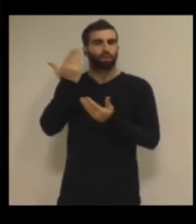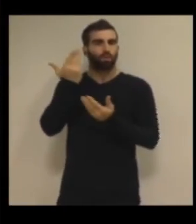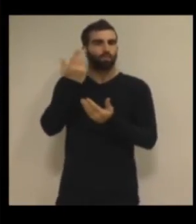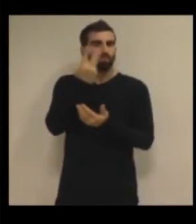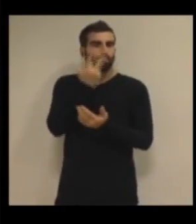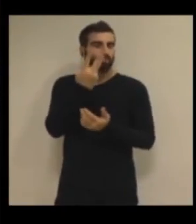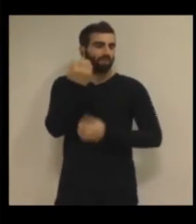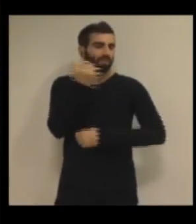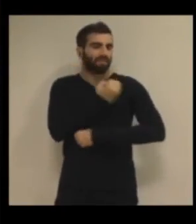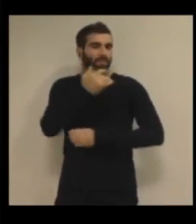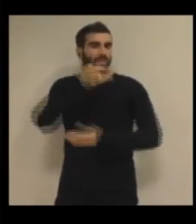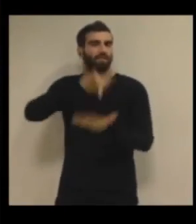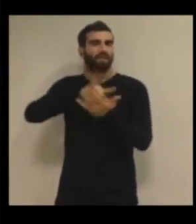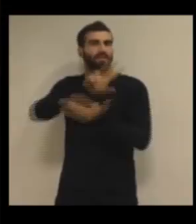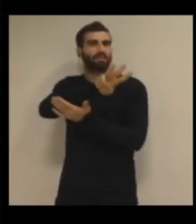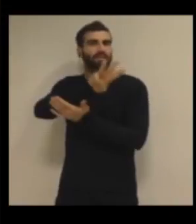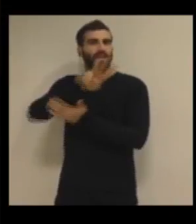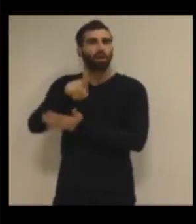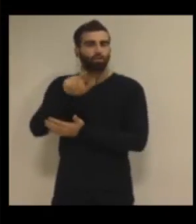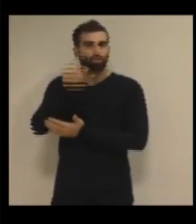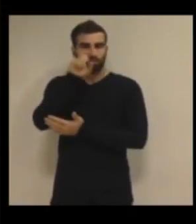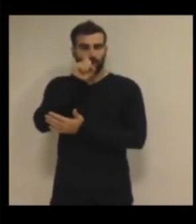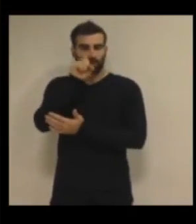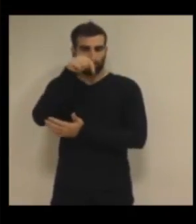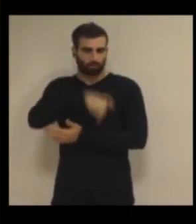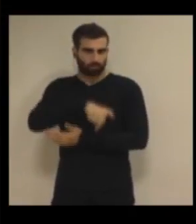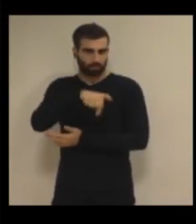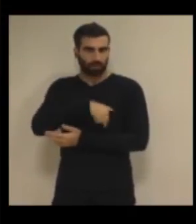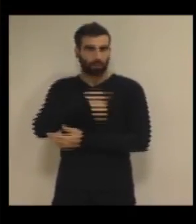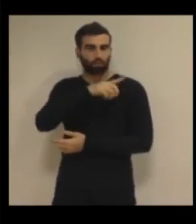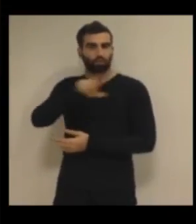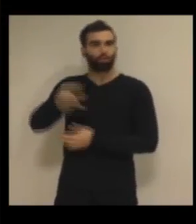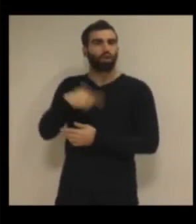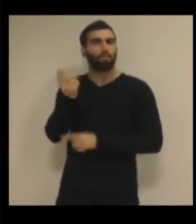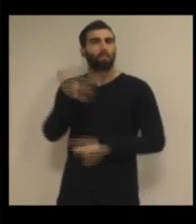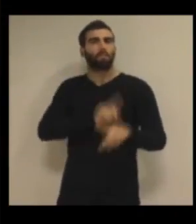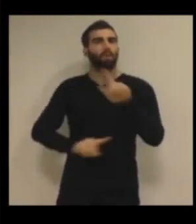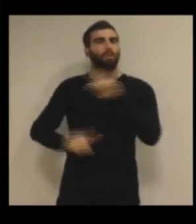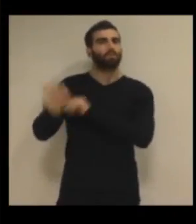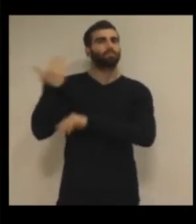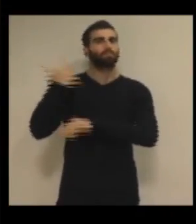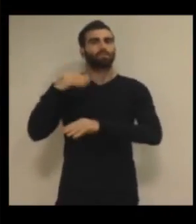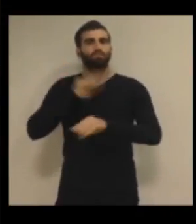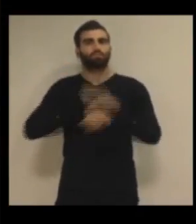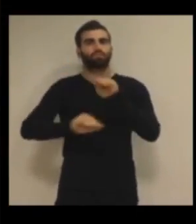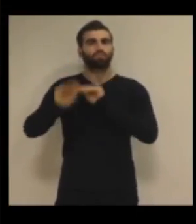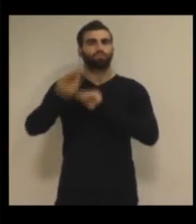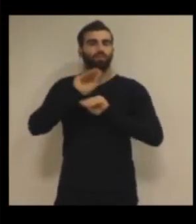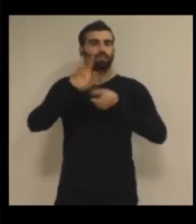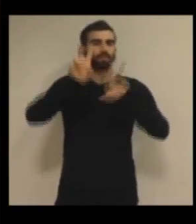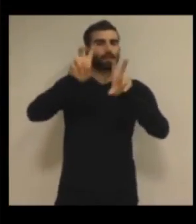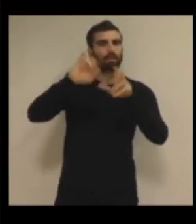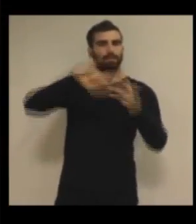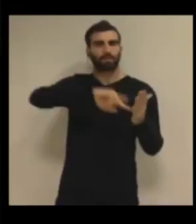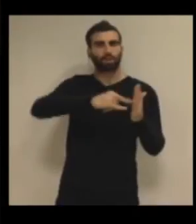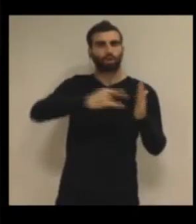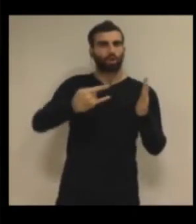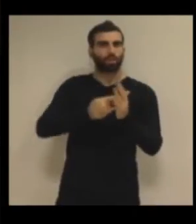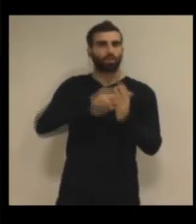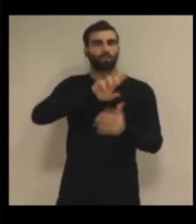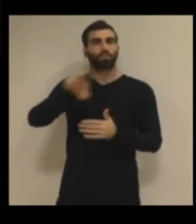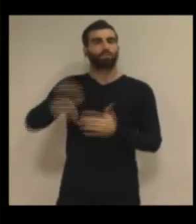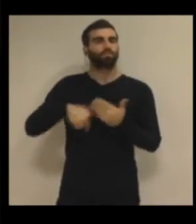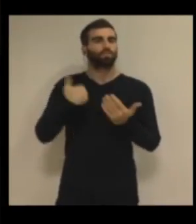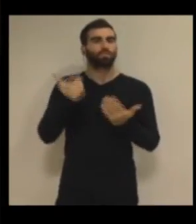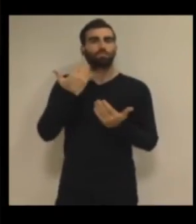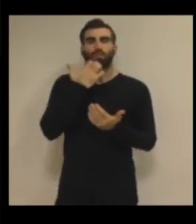31 de diciembre de este año dejásemos el problema resuelto desde el punto de vista de lo que se refiere a lo tecnológico, pues nos vamos a encontrar dentro